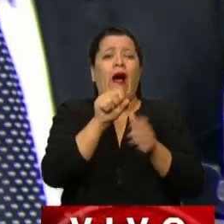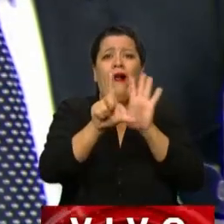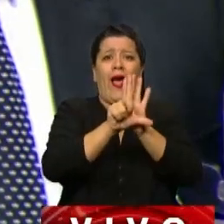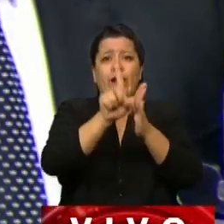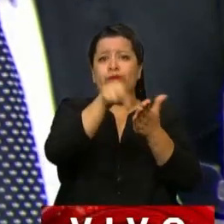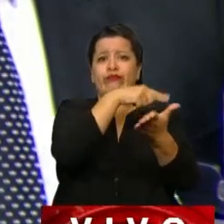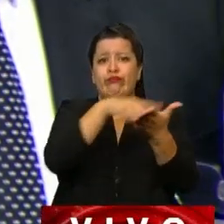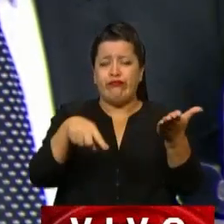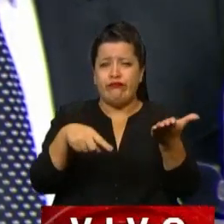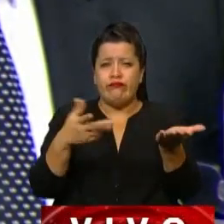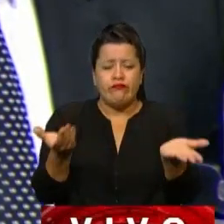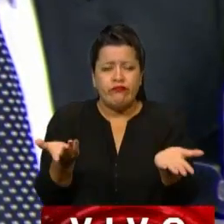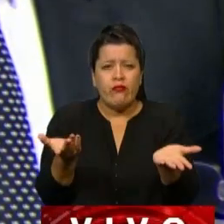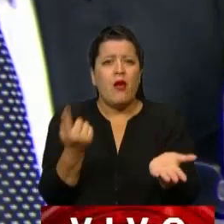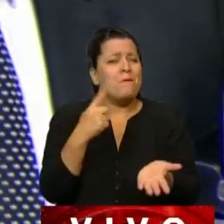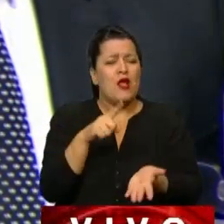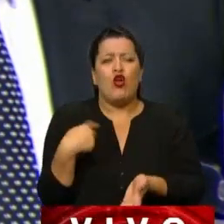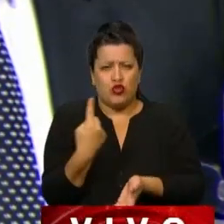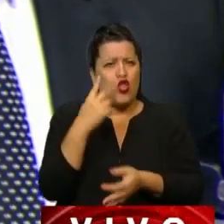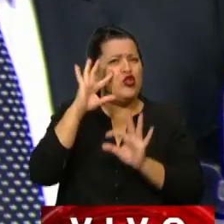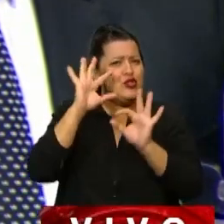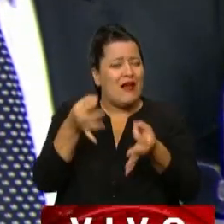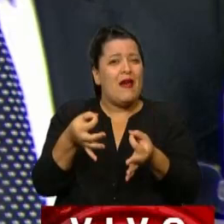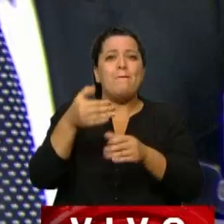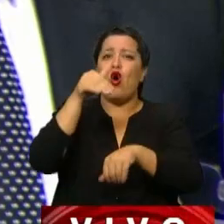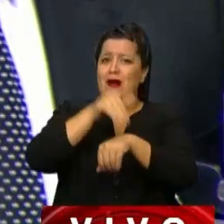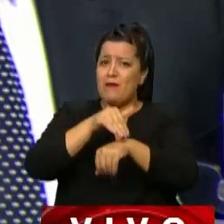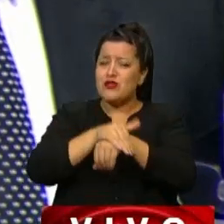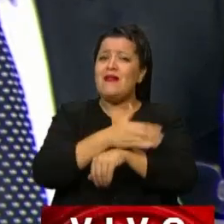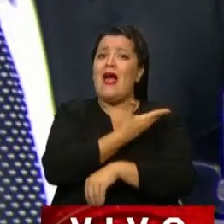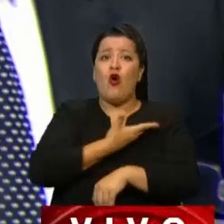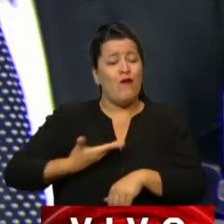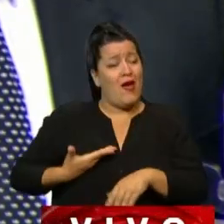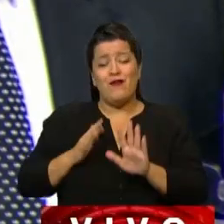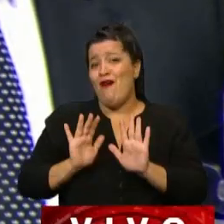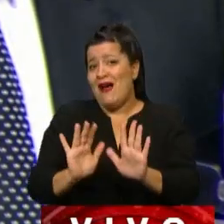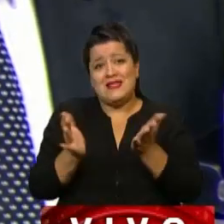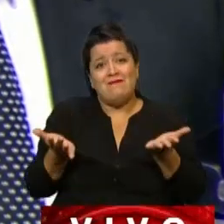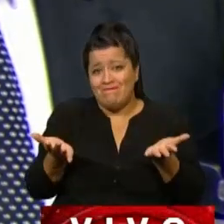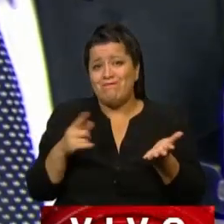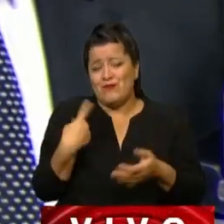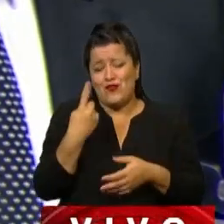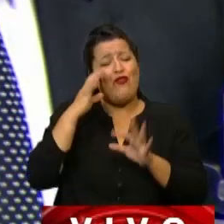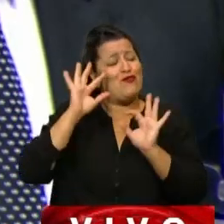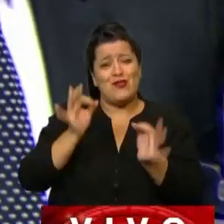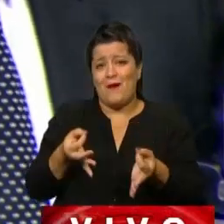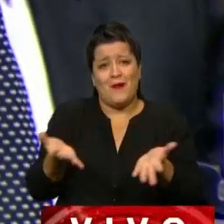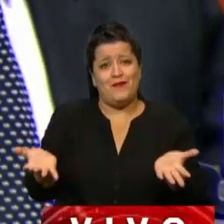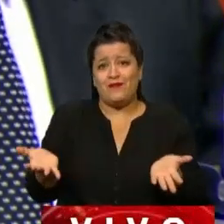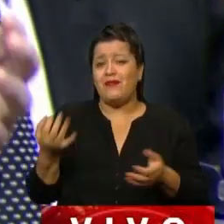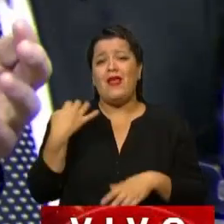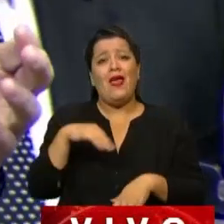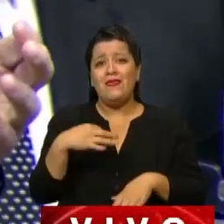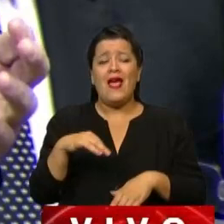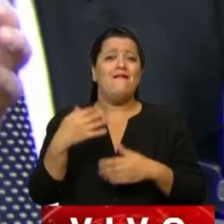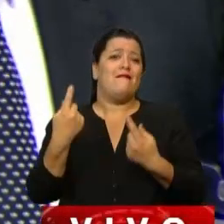Pero siempre sabemos que las responsabilidades de gobierno son así. Tenés que